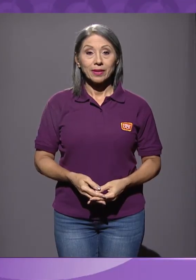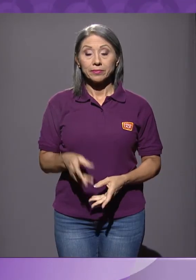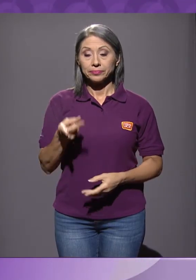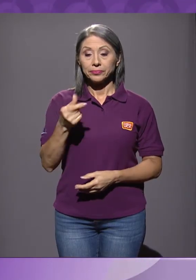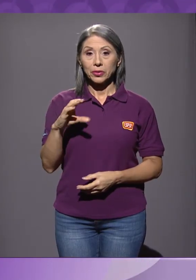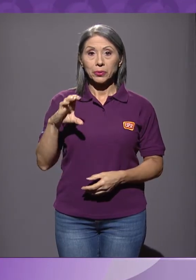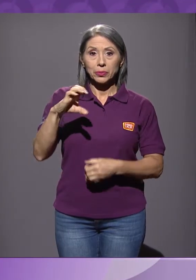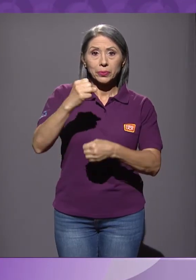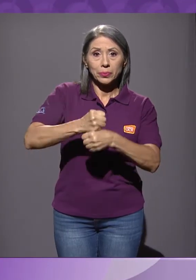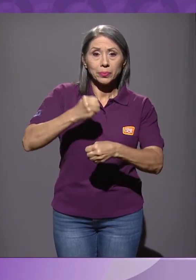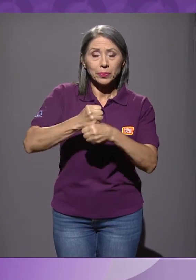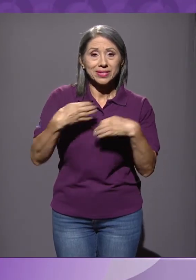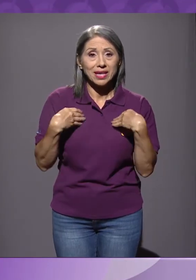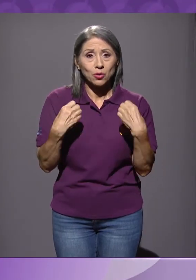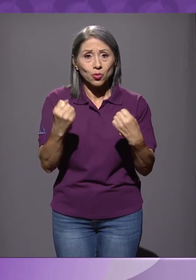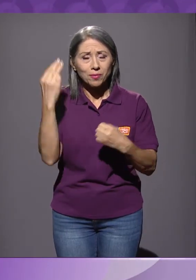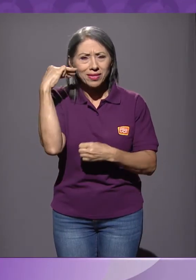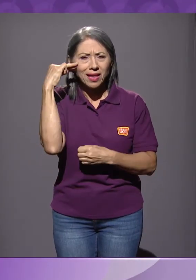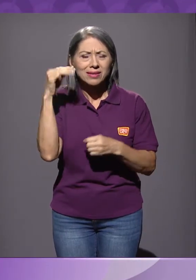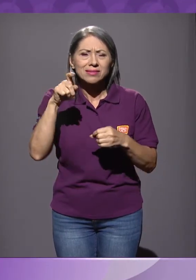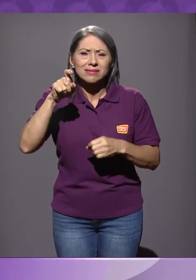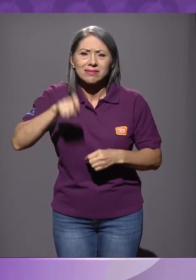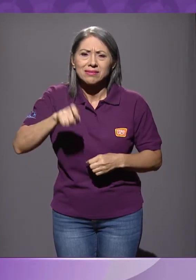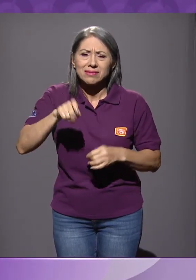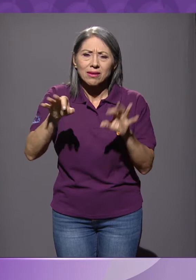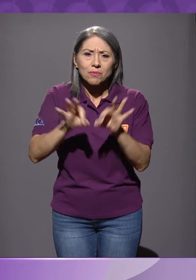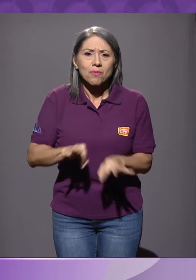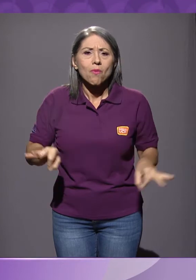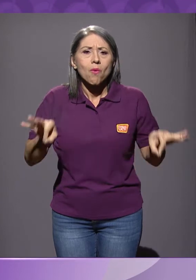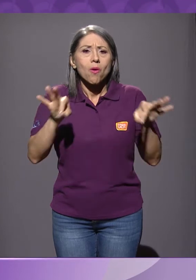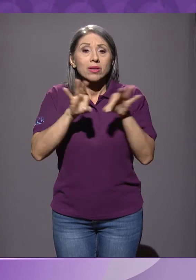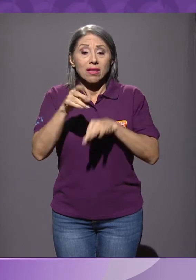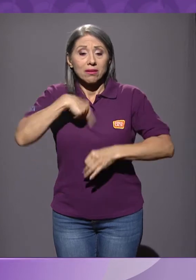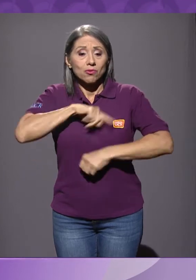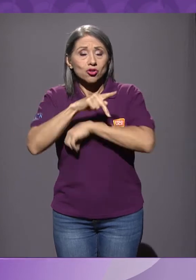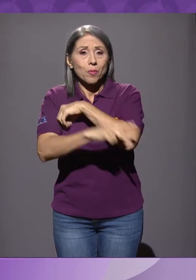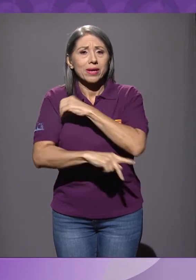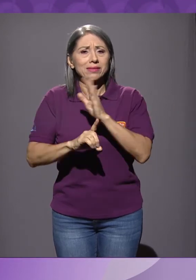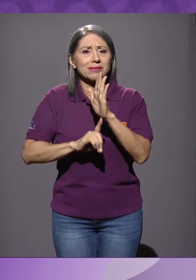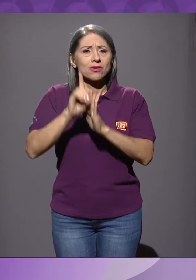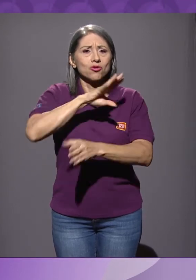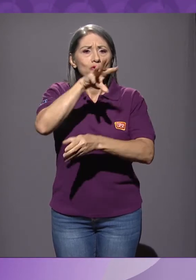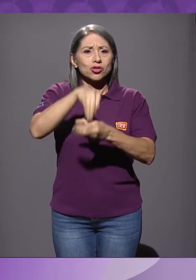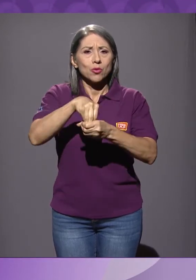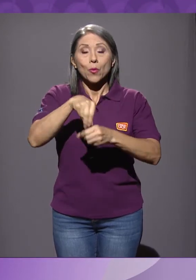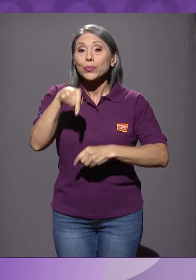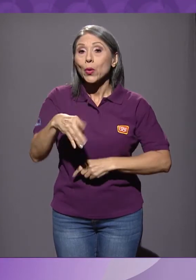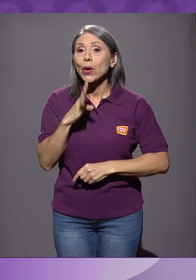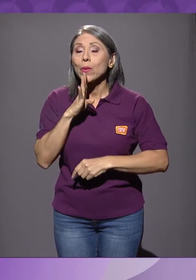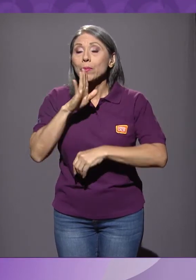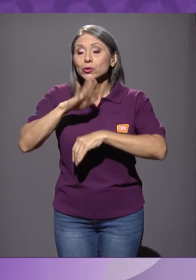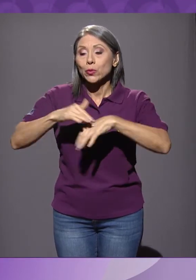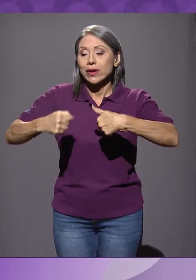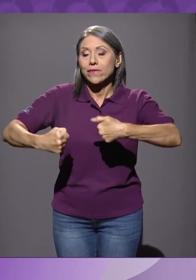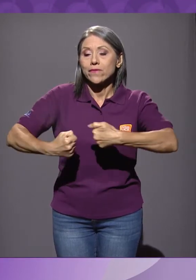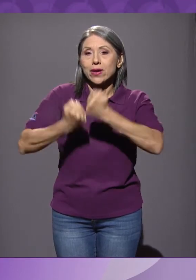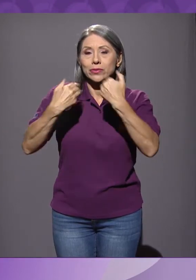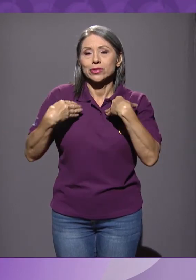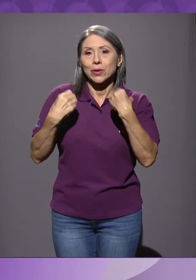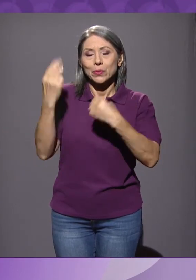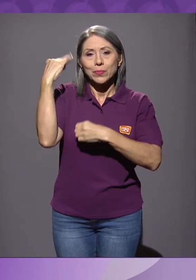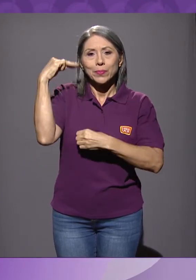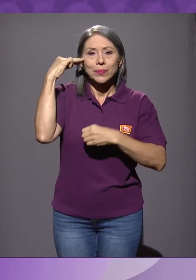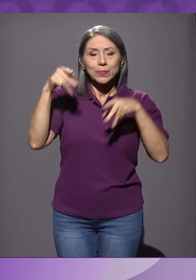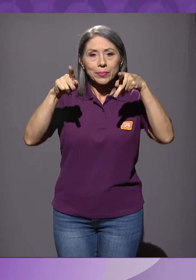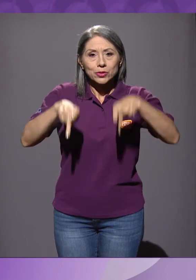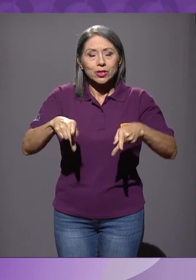La inversión en salud mental es indispensable para un desarrollo inclusivo de nuestro país. Hoy conversamos también sobre los retos para la atención de la salud mental de